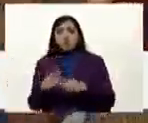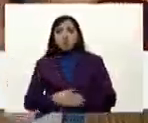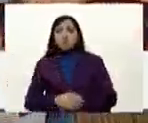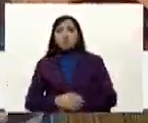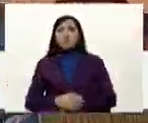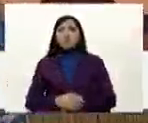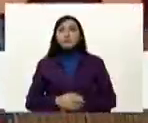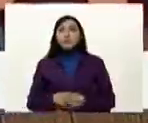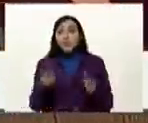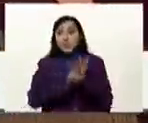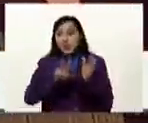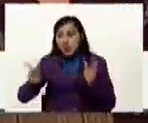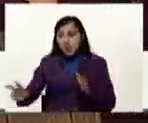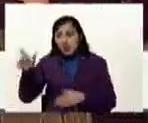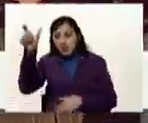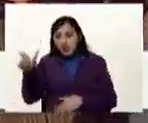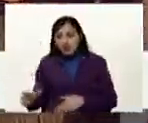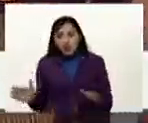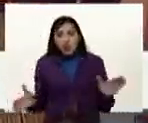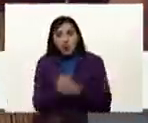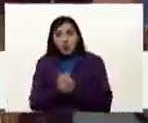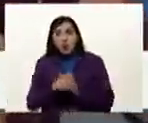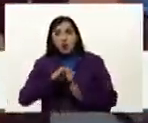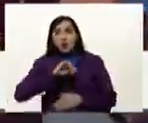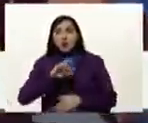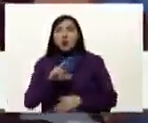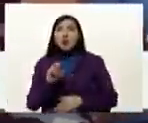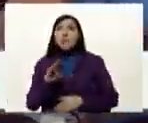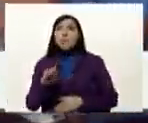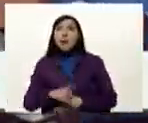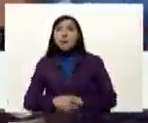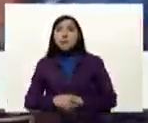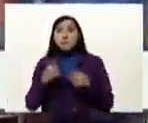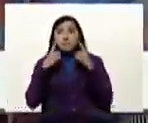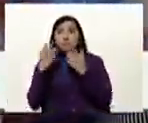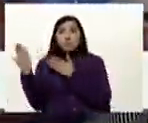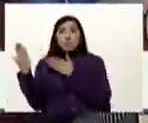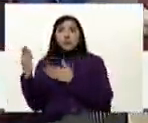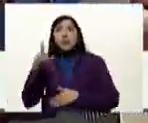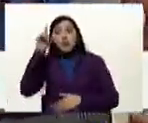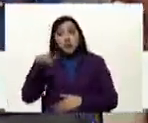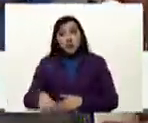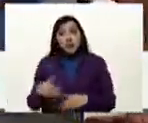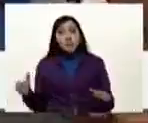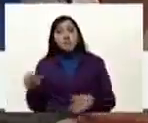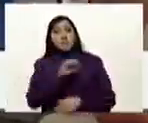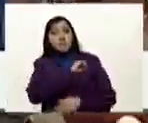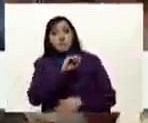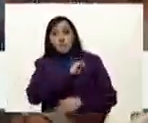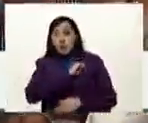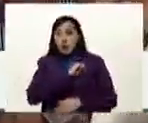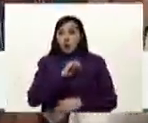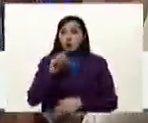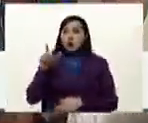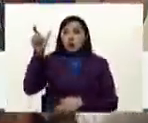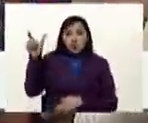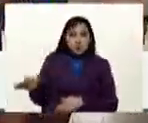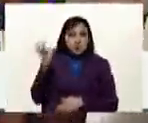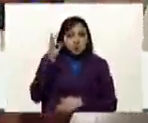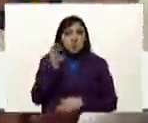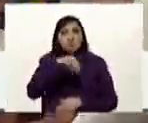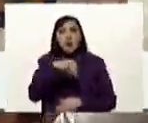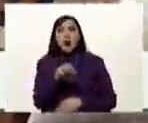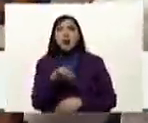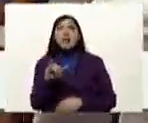nuestra compañera Julia Rivas, que está aquí conmigo, y nuestra compatriota María, que está aquí